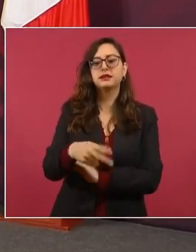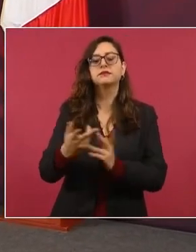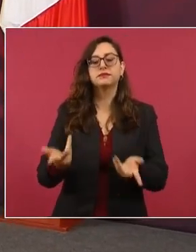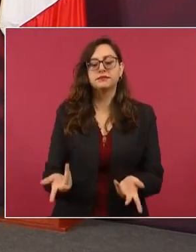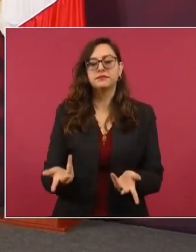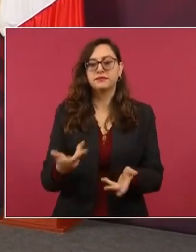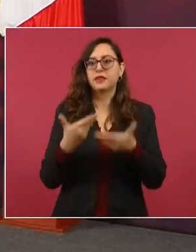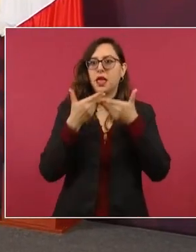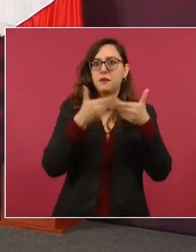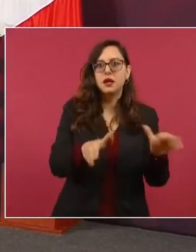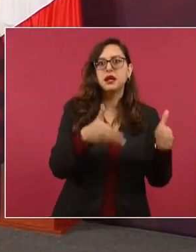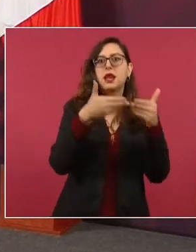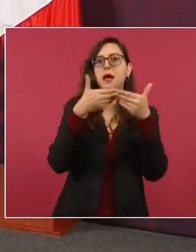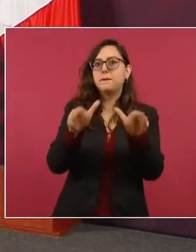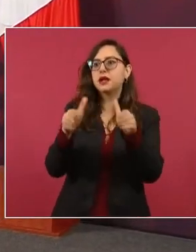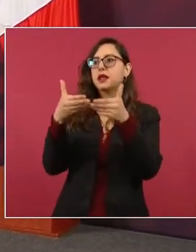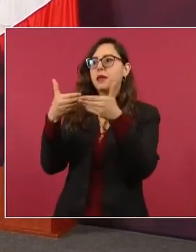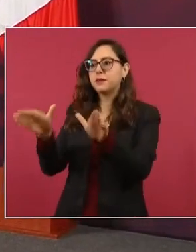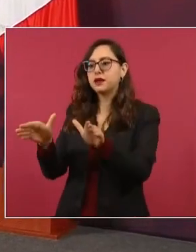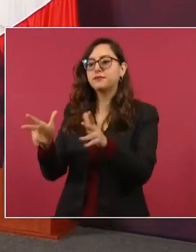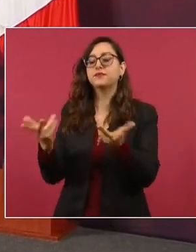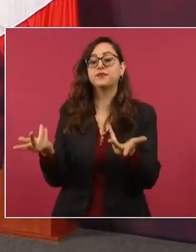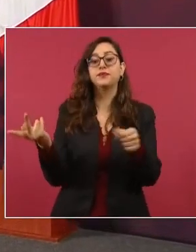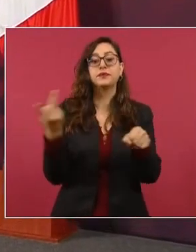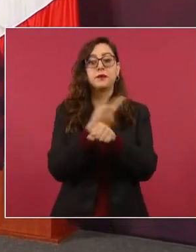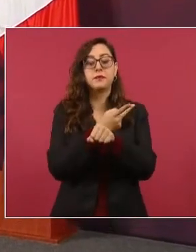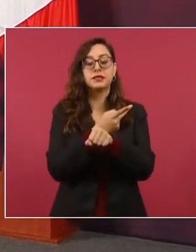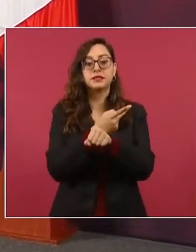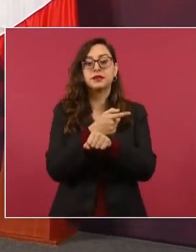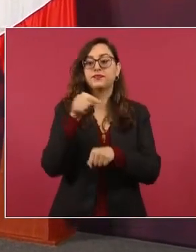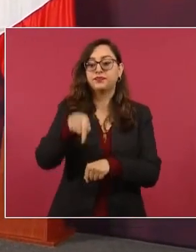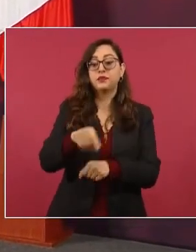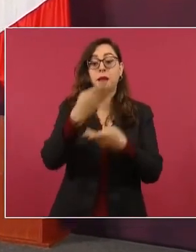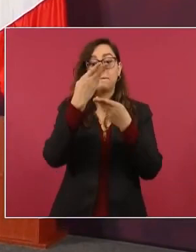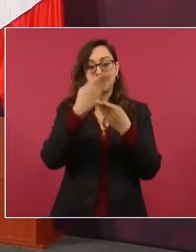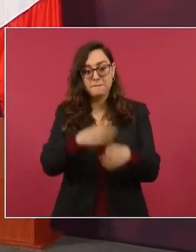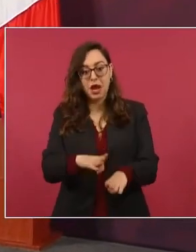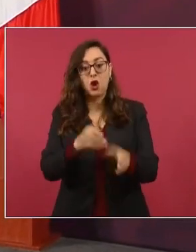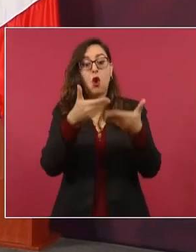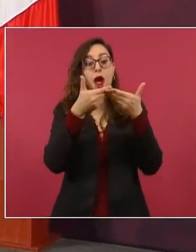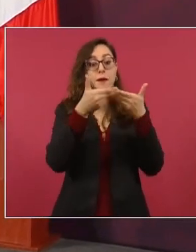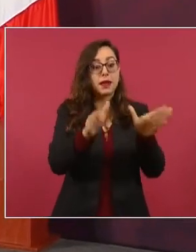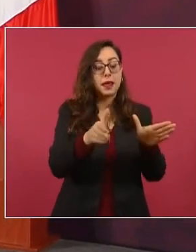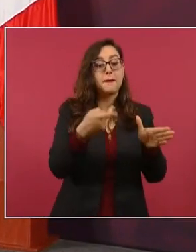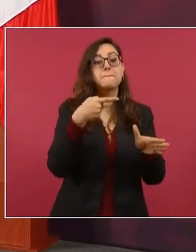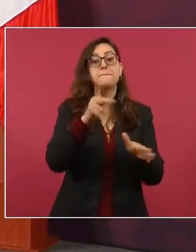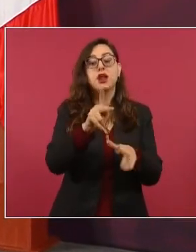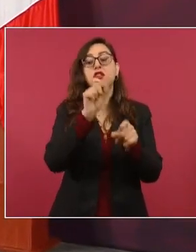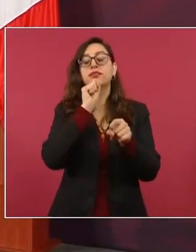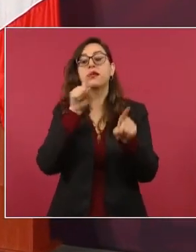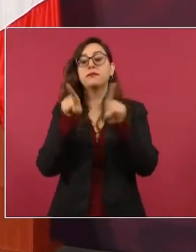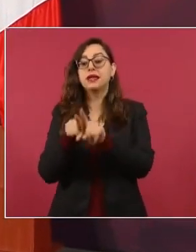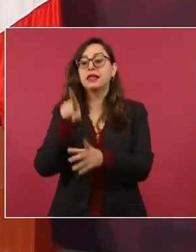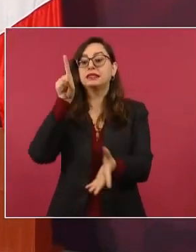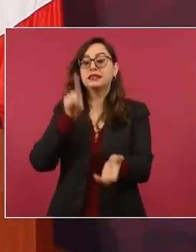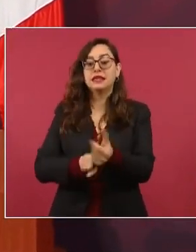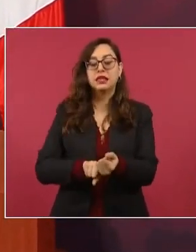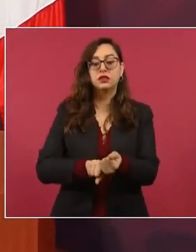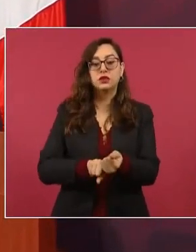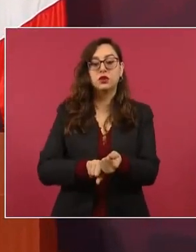una sucursal del Banco del Bienestar, es como un centro integrador de servicio.